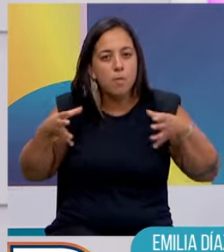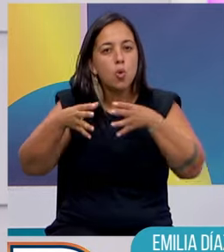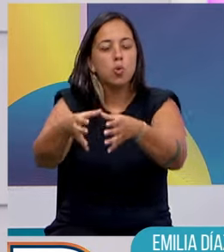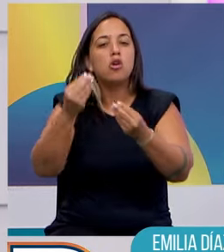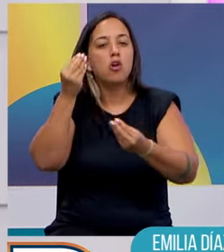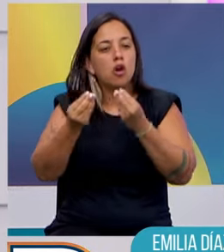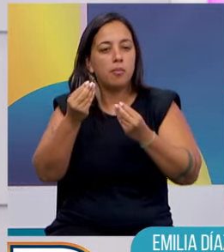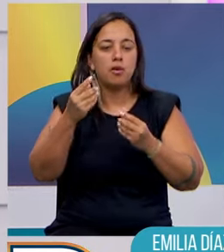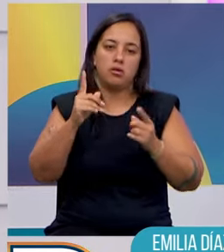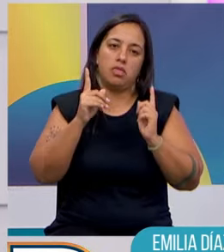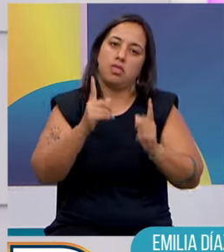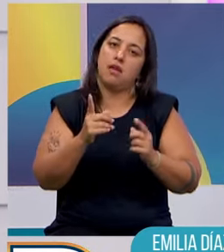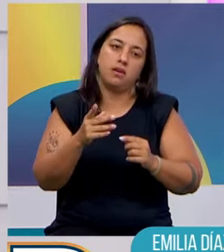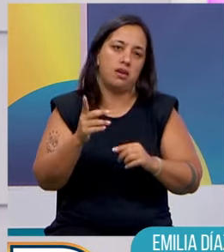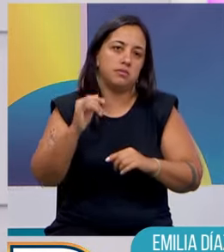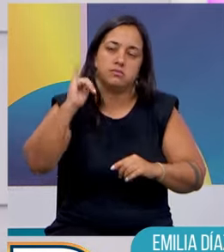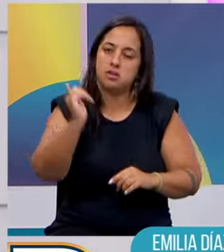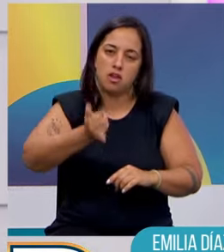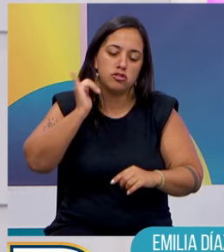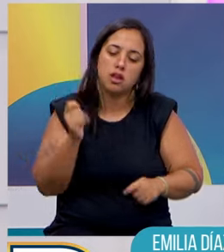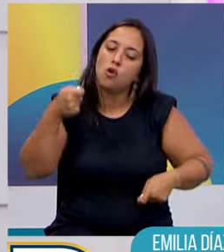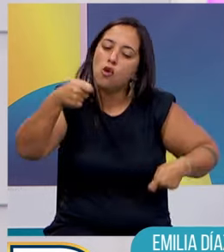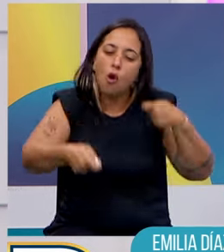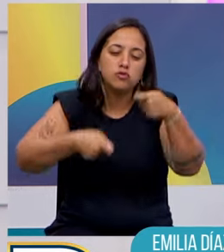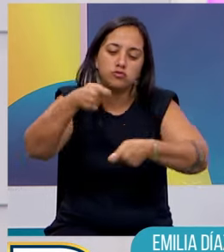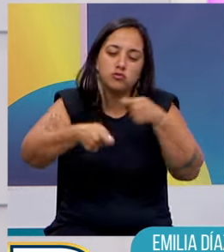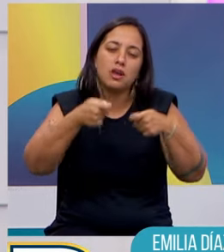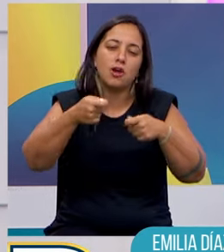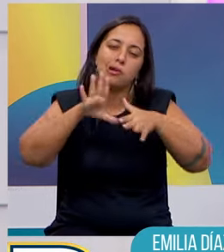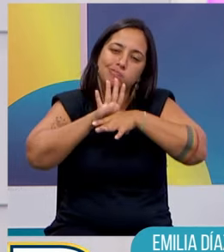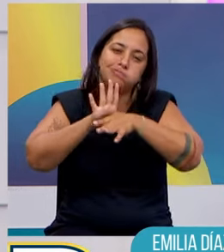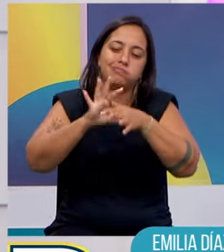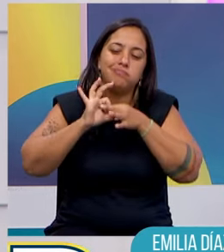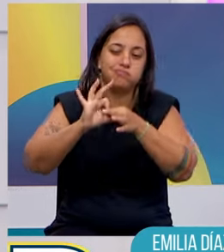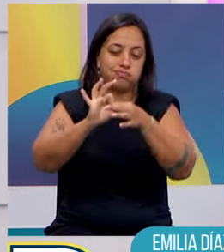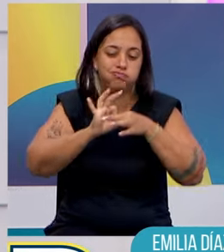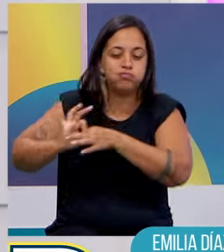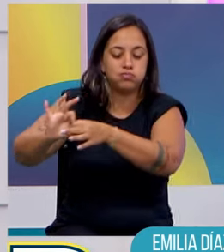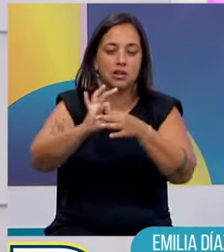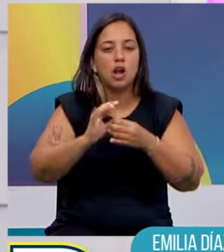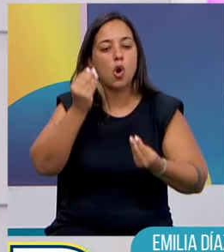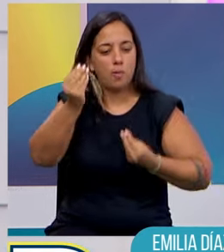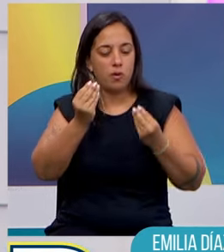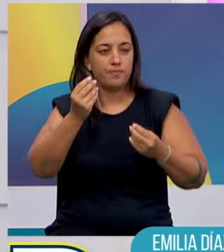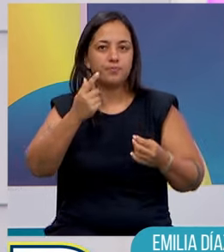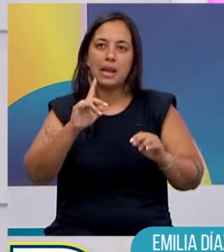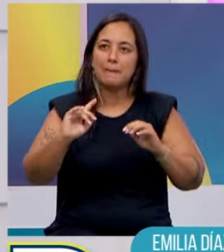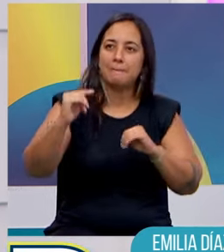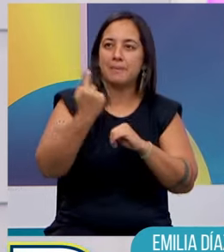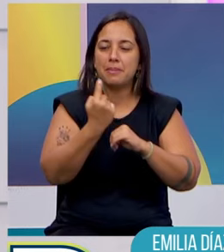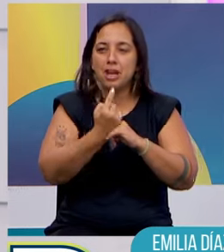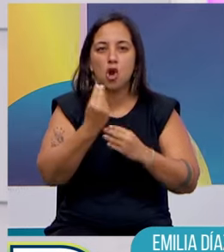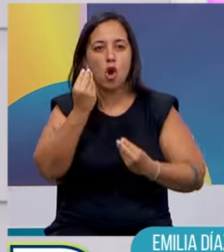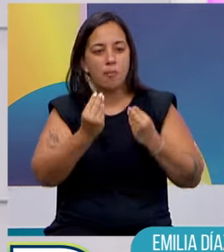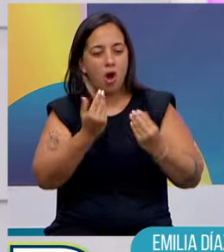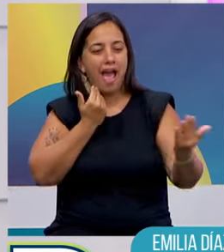y dedicarle 8 horitas de tu vida a construir un horizonte común. Primero, un lenguaje común para hablar con alguien que